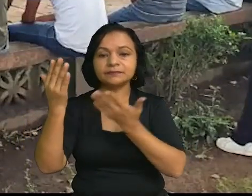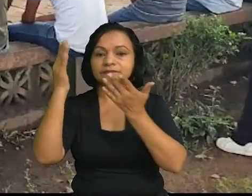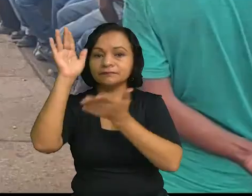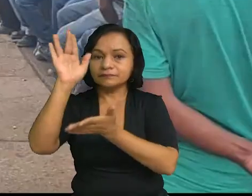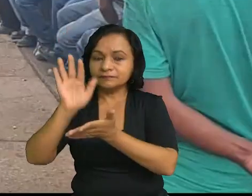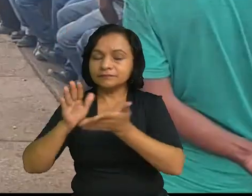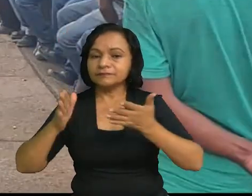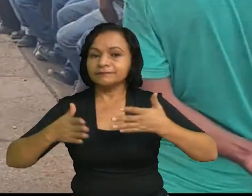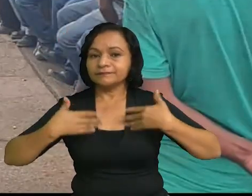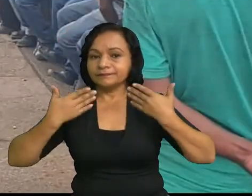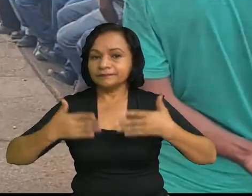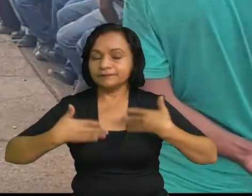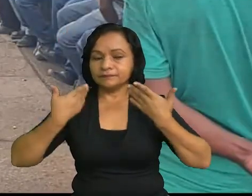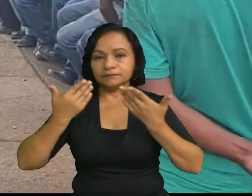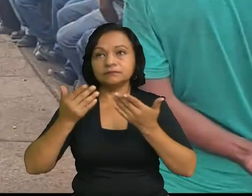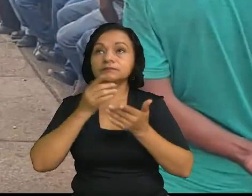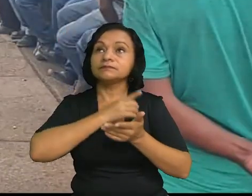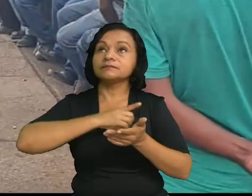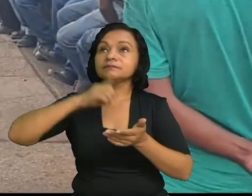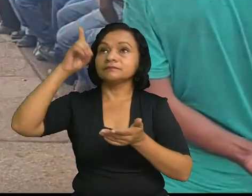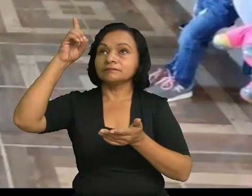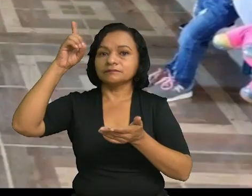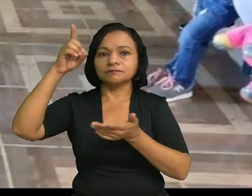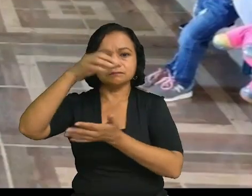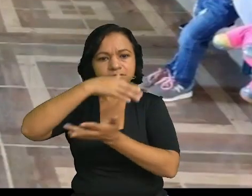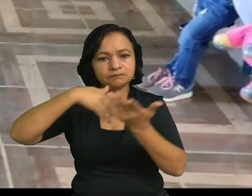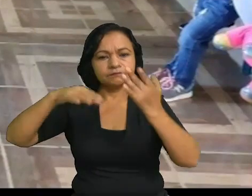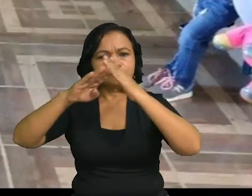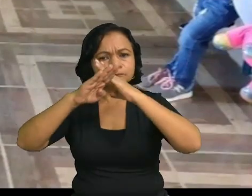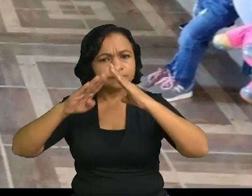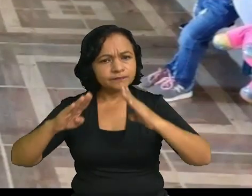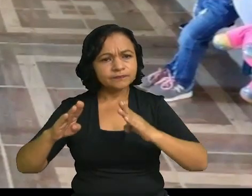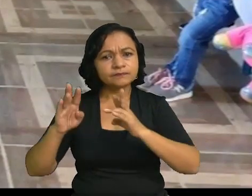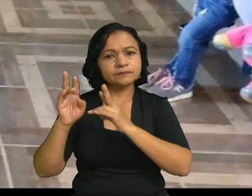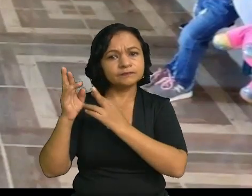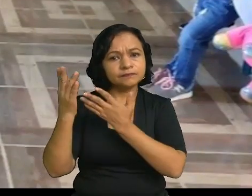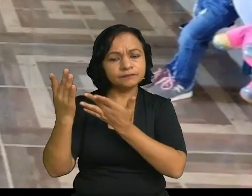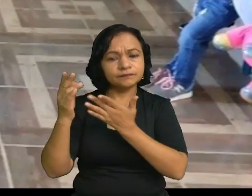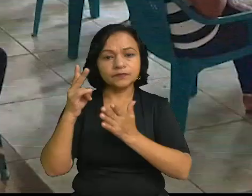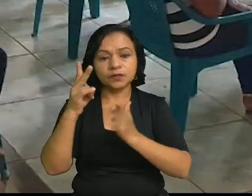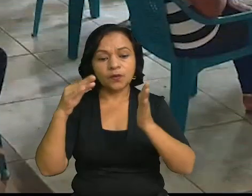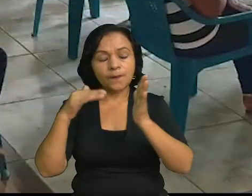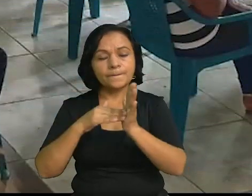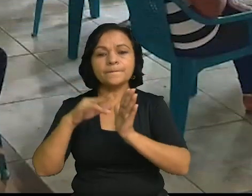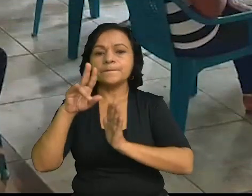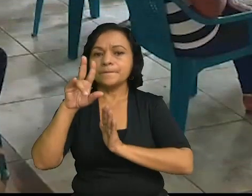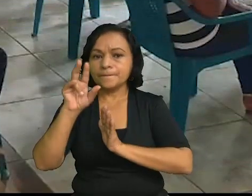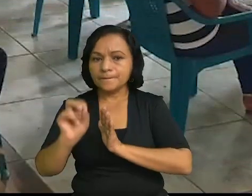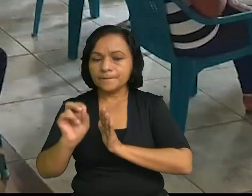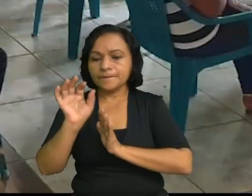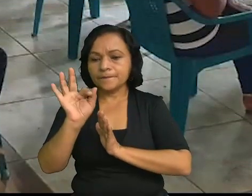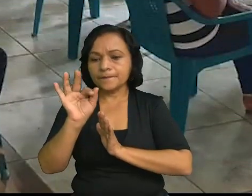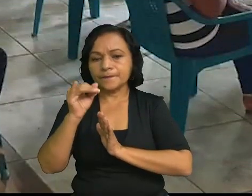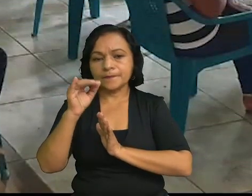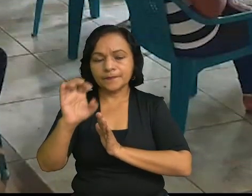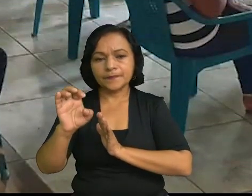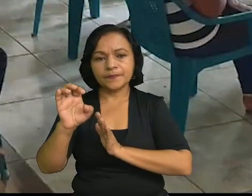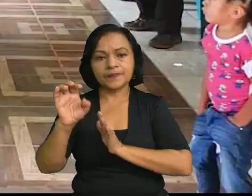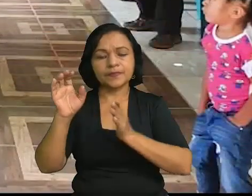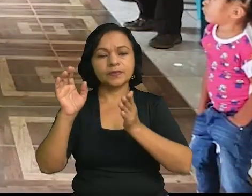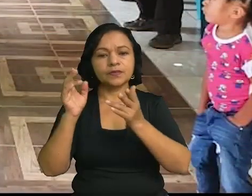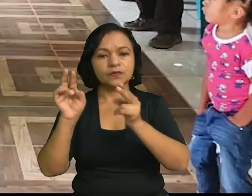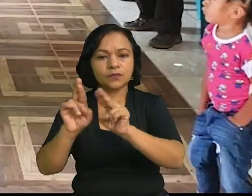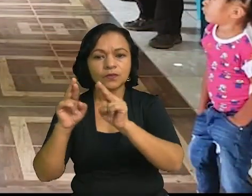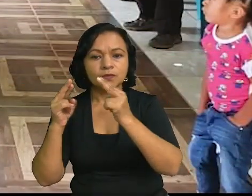satisfacción con el altísimo en un ambiente lleno de paz y spa durante 2020 el fis se realizó encuentros